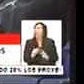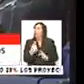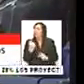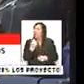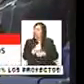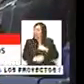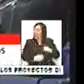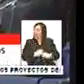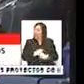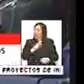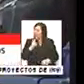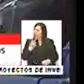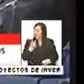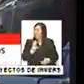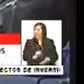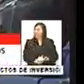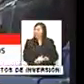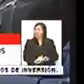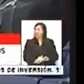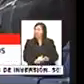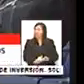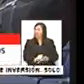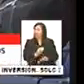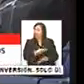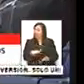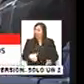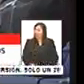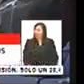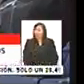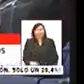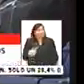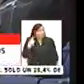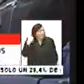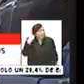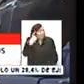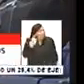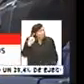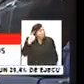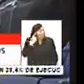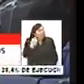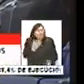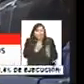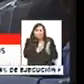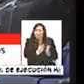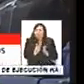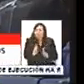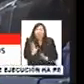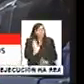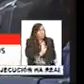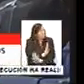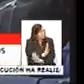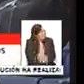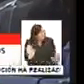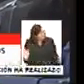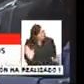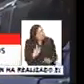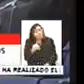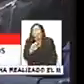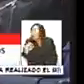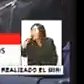primeros años 2000 haya instalado en los chicos un pensamiento político determinado no hay